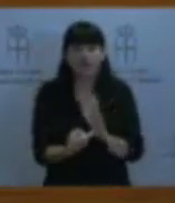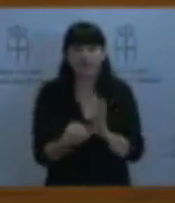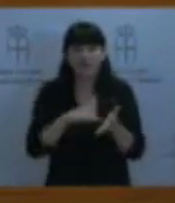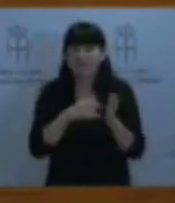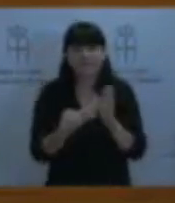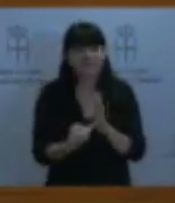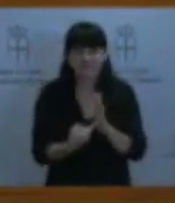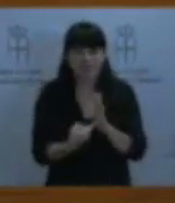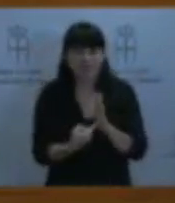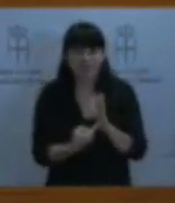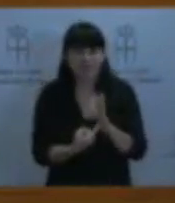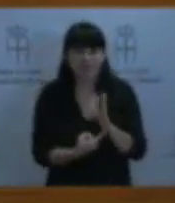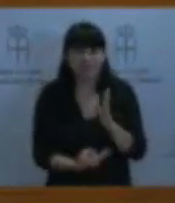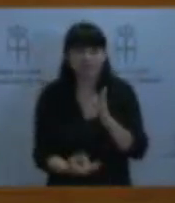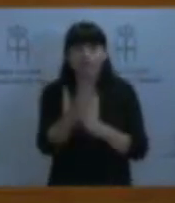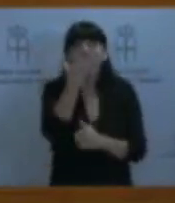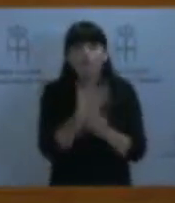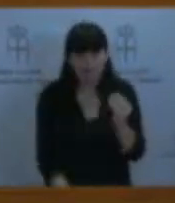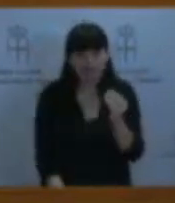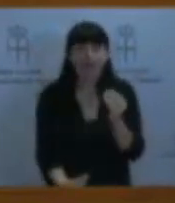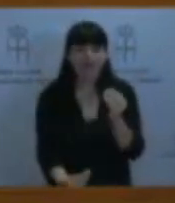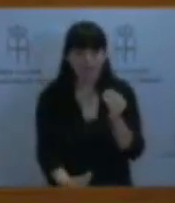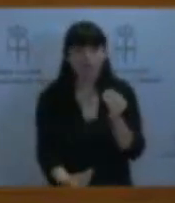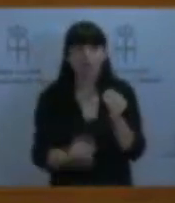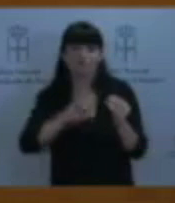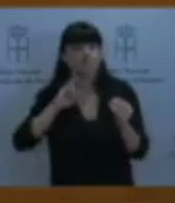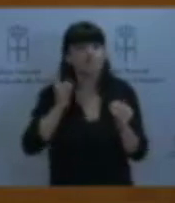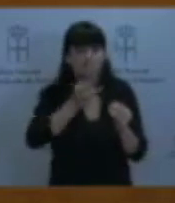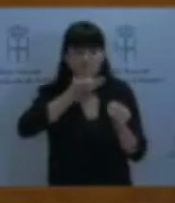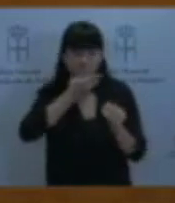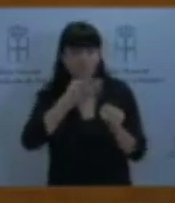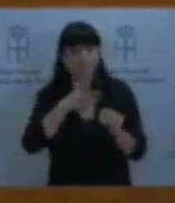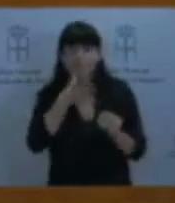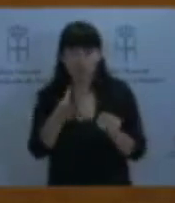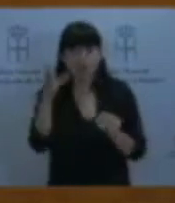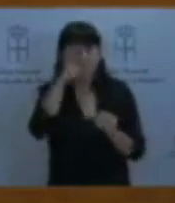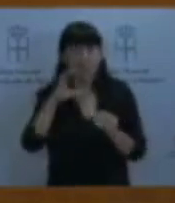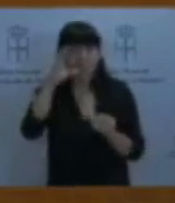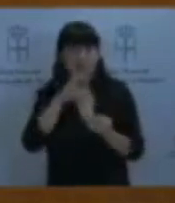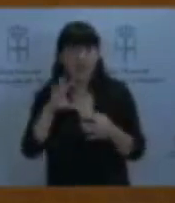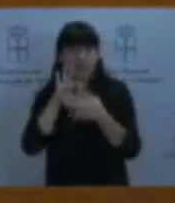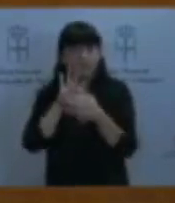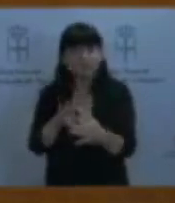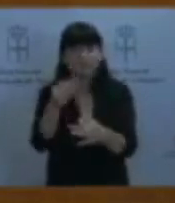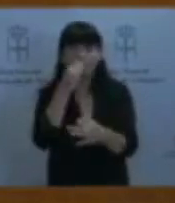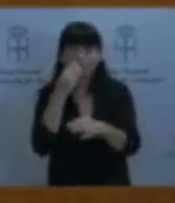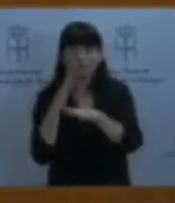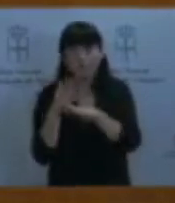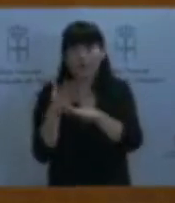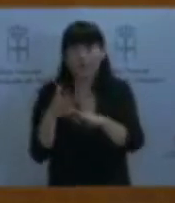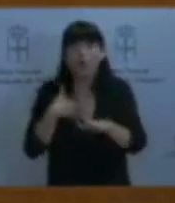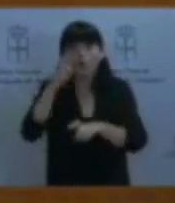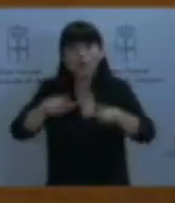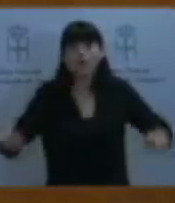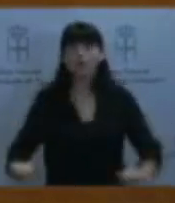enorme arrogancia clínica que, de forma errónea y además injustificada, margina una ciencia que podría salvar muchas vidas. Que